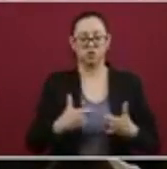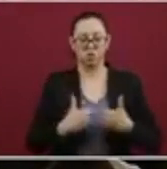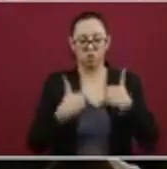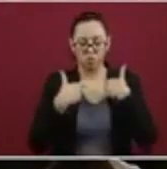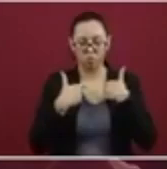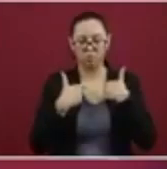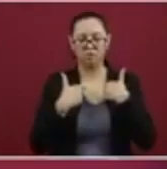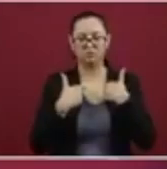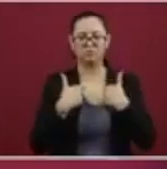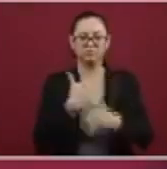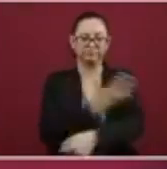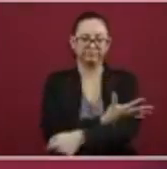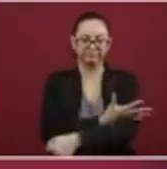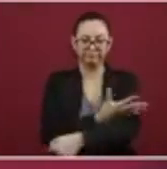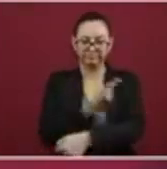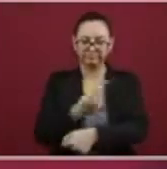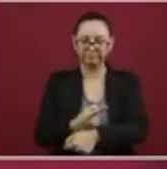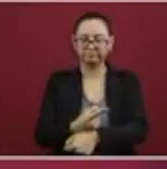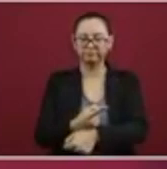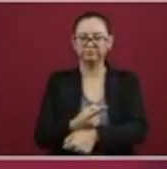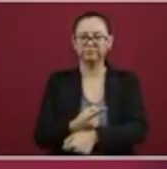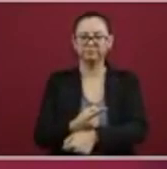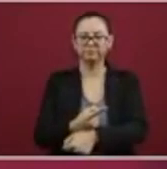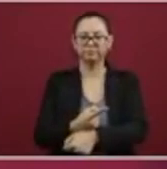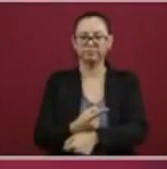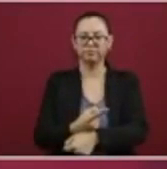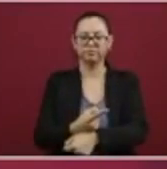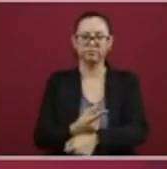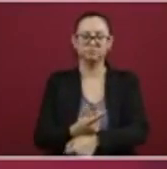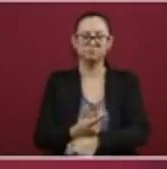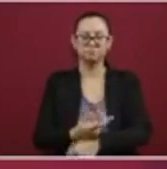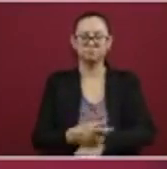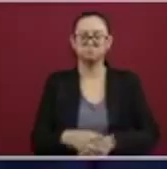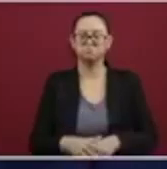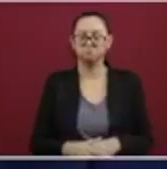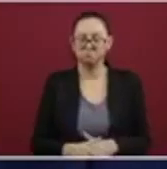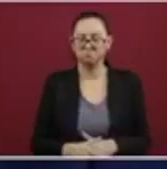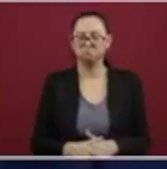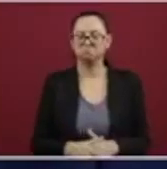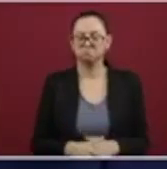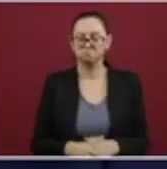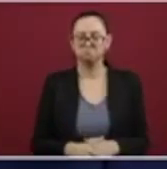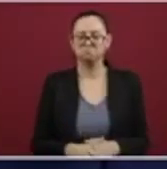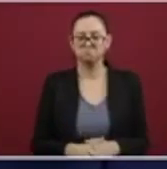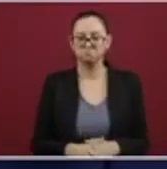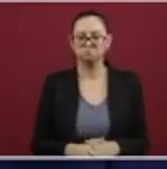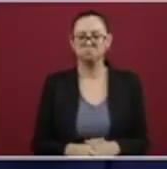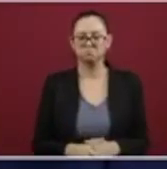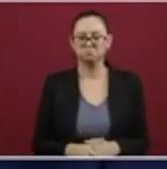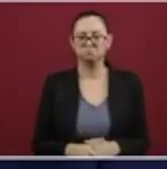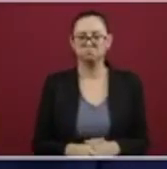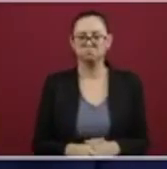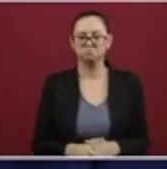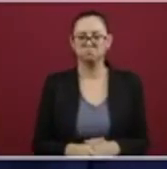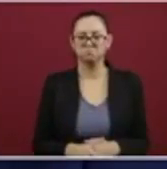honesta, como son